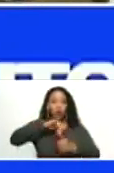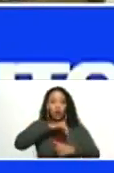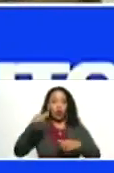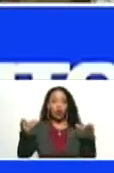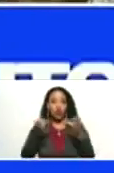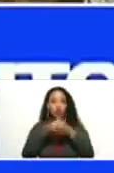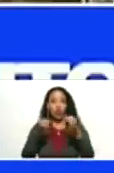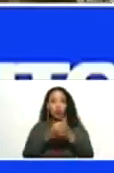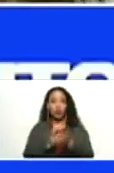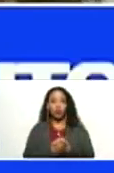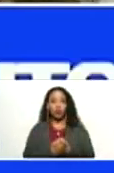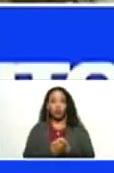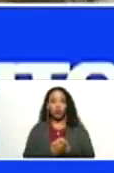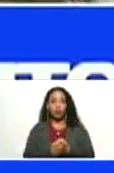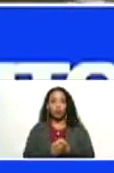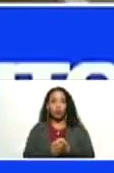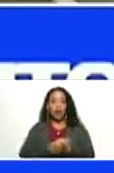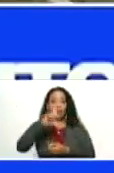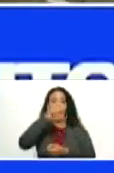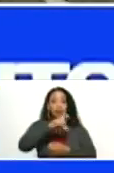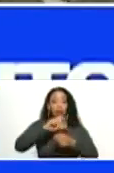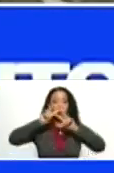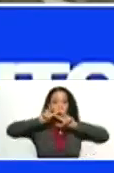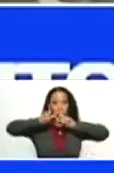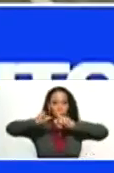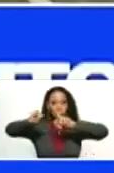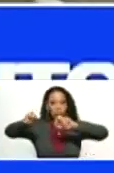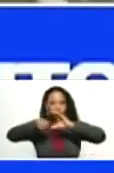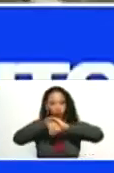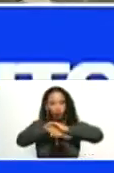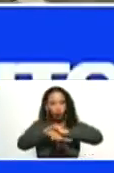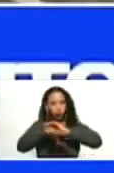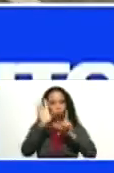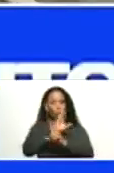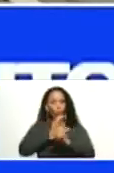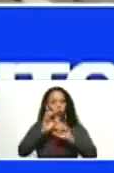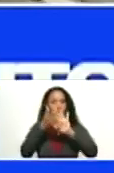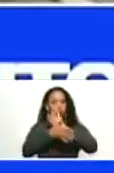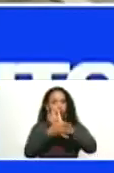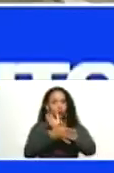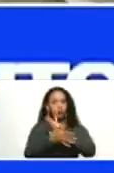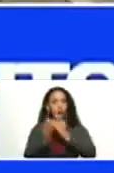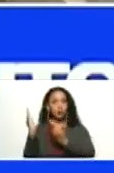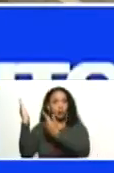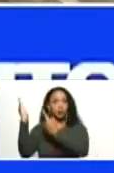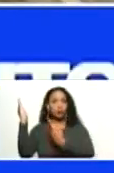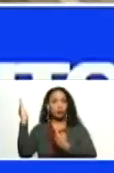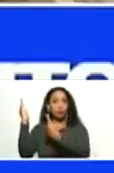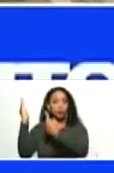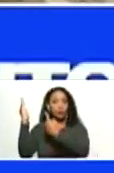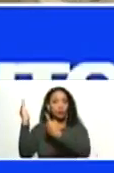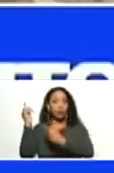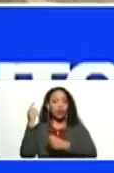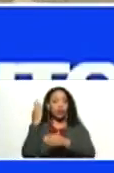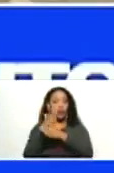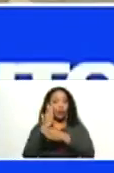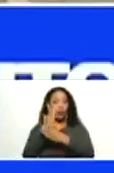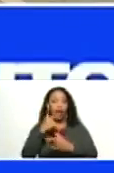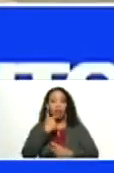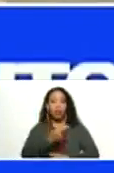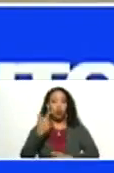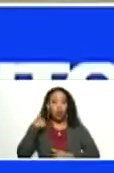generación nuestra necesidad de la investigación por nuestras raíces históricas y culturales. Forma parte de una de las líneas estratégicas que usted ha manifestado. Y